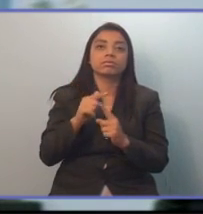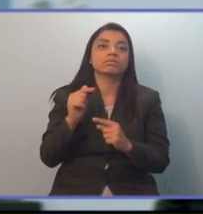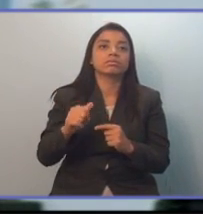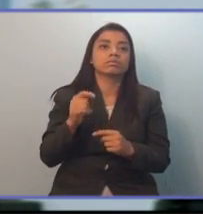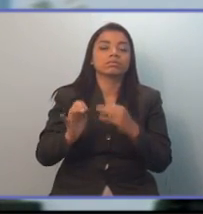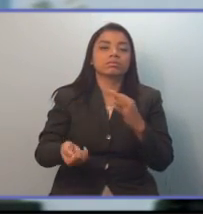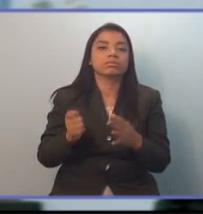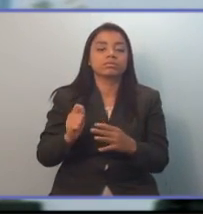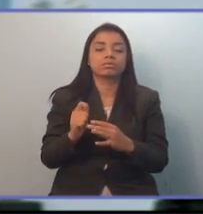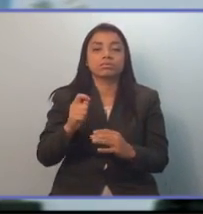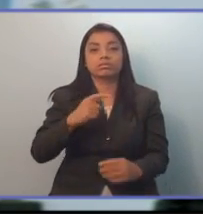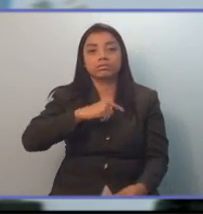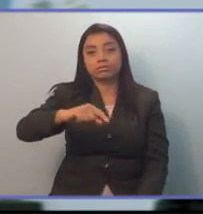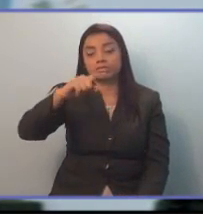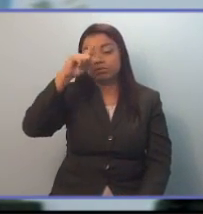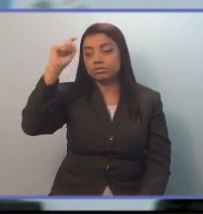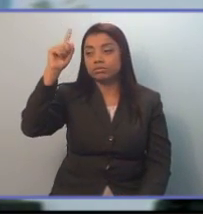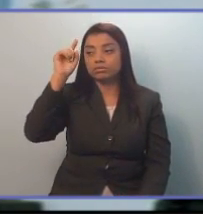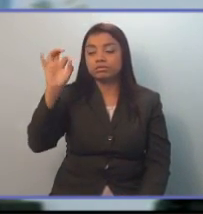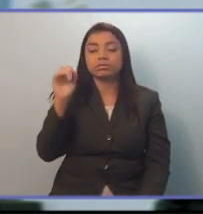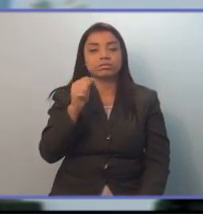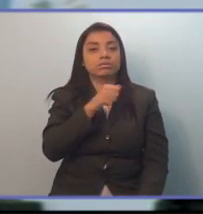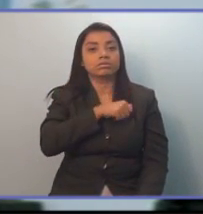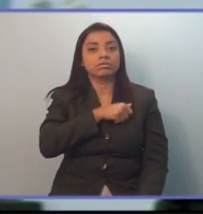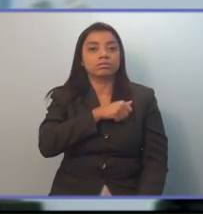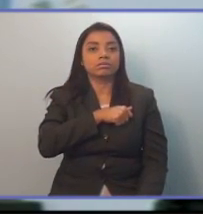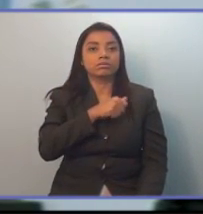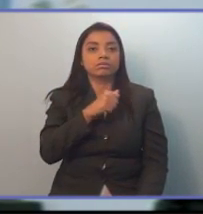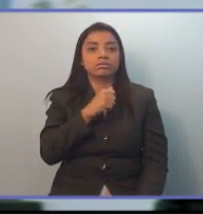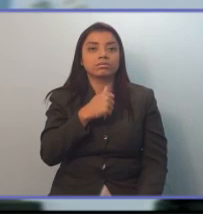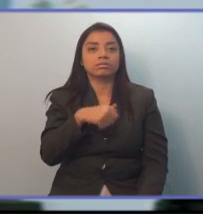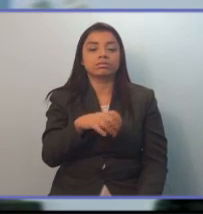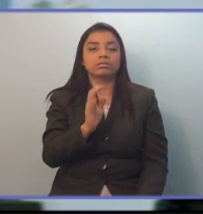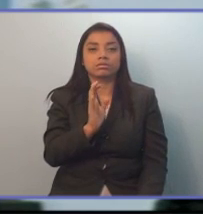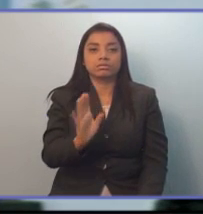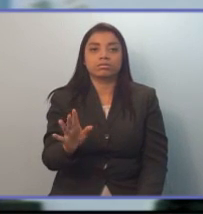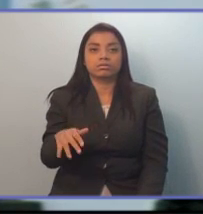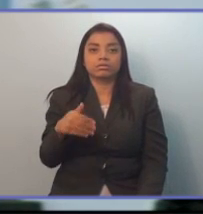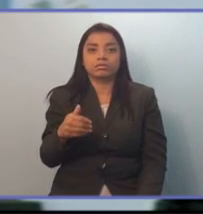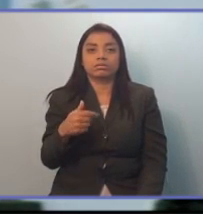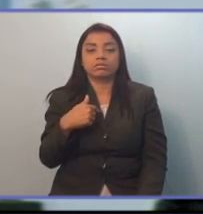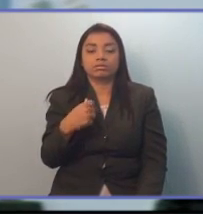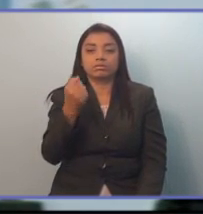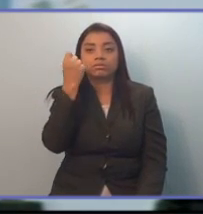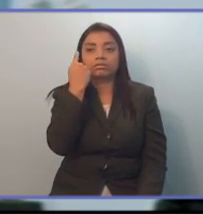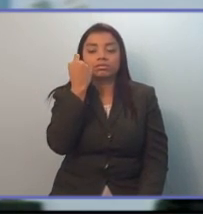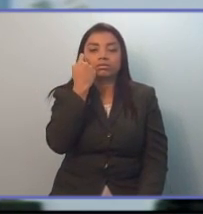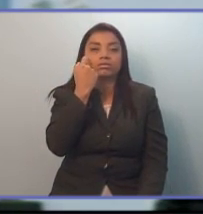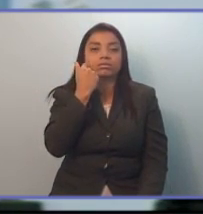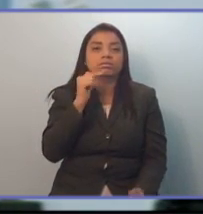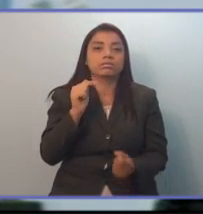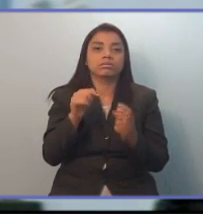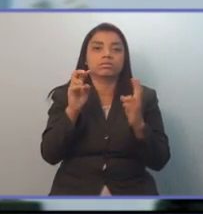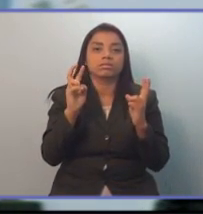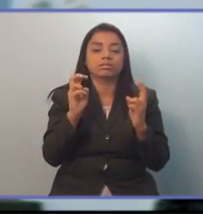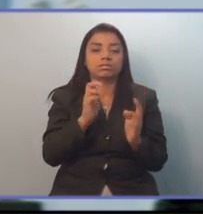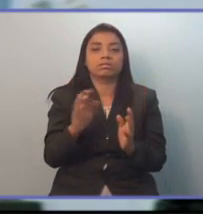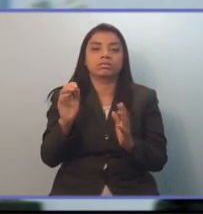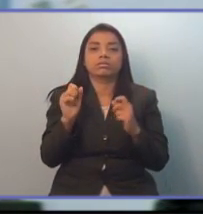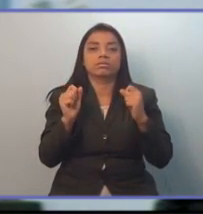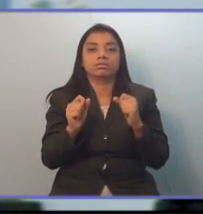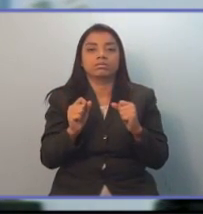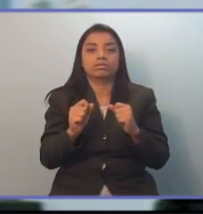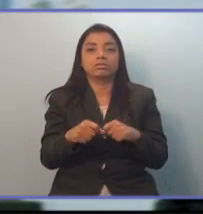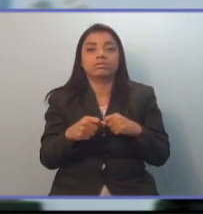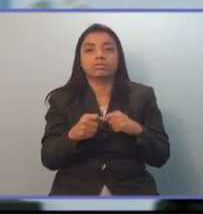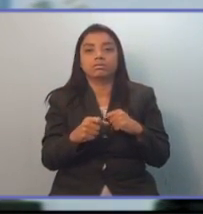laboro podría asumir esa carga, ¿verdad?, porque entiendo que a veces no es fácil crear más tribunales, porque